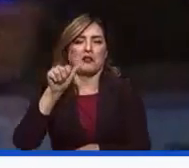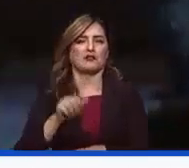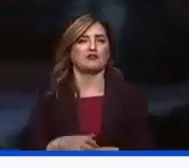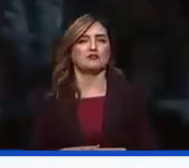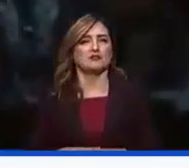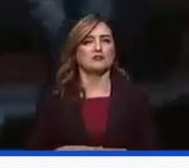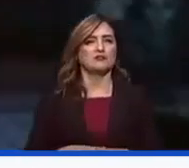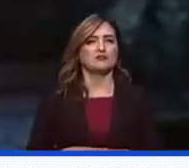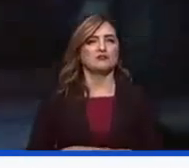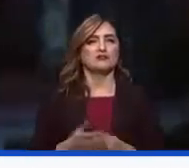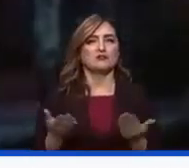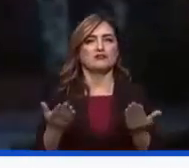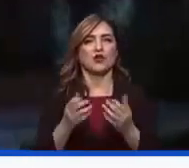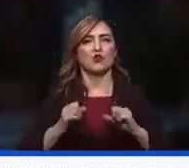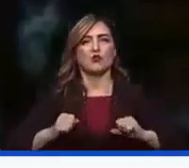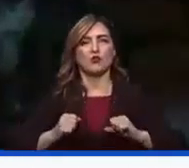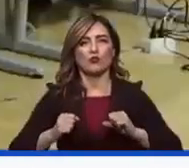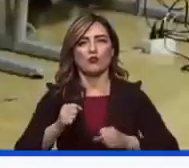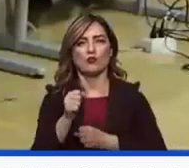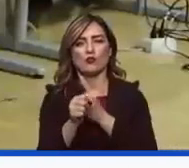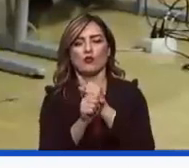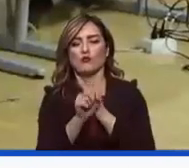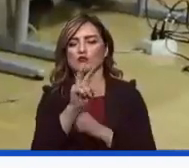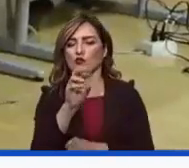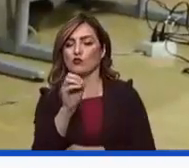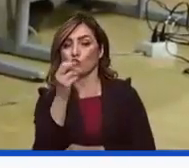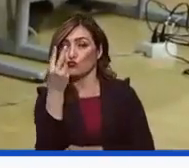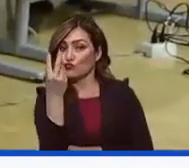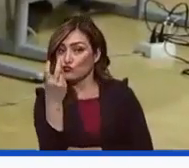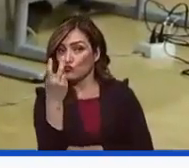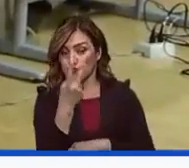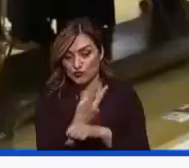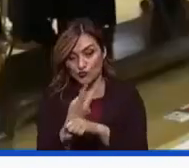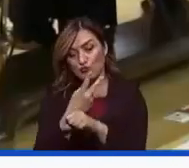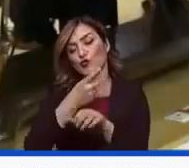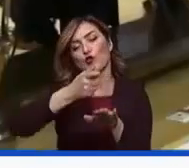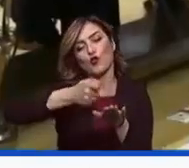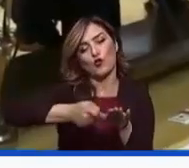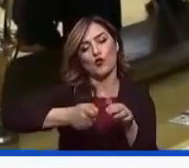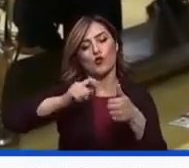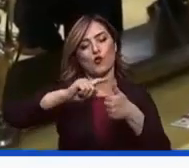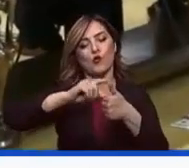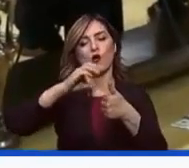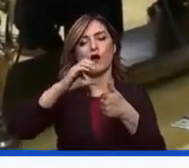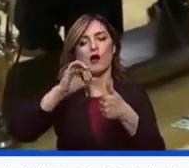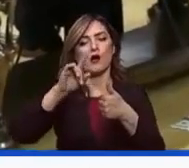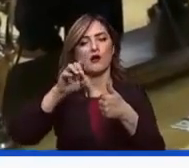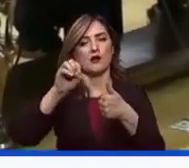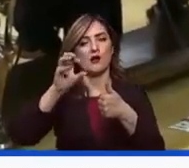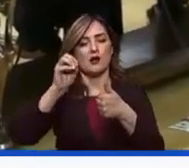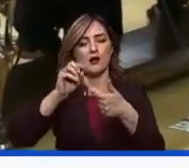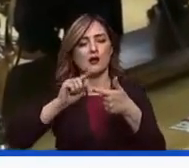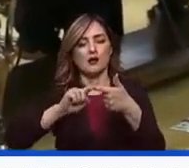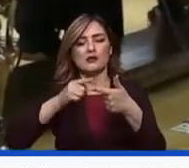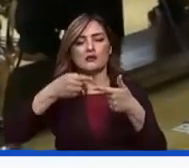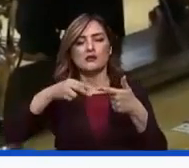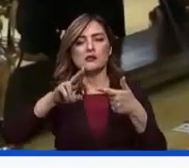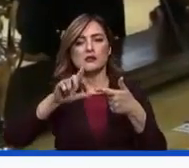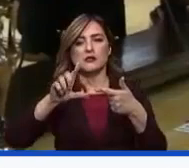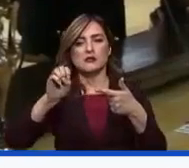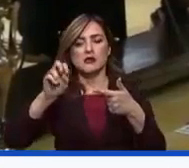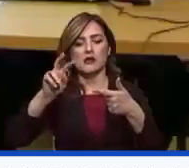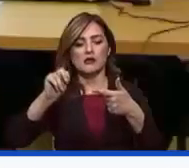que ocurrió en Bogotá, Colombia, en 2012. Por cerca de dos horas, los jueces Mercedes Caicedo, Byron Guillén y Adrián